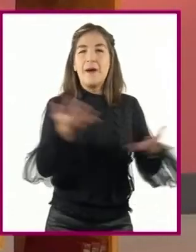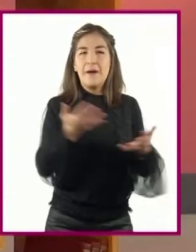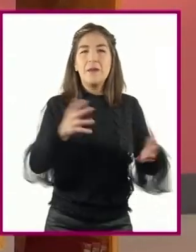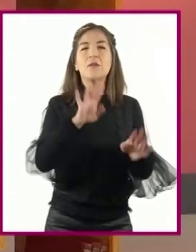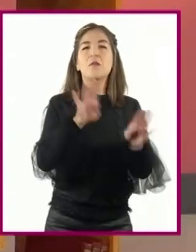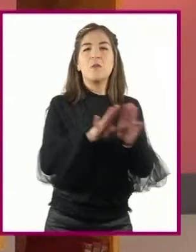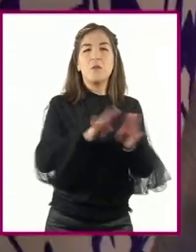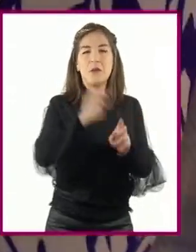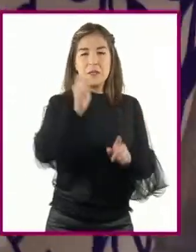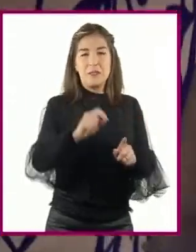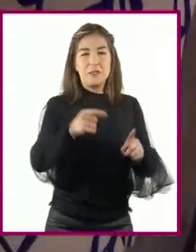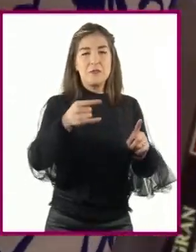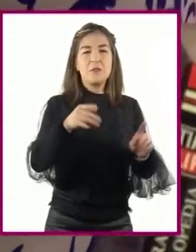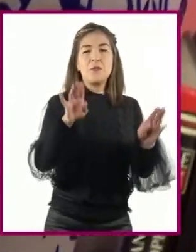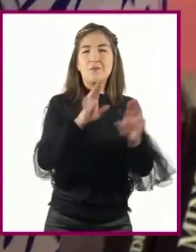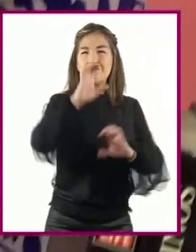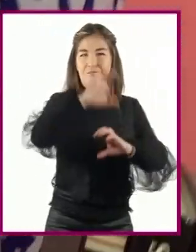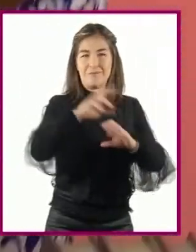2 cubos.